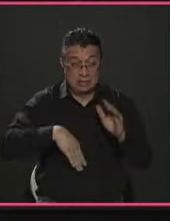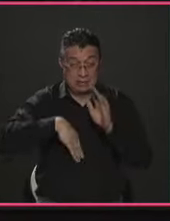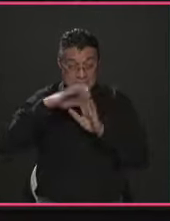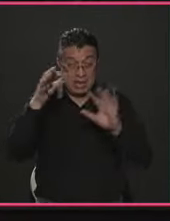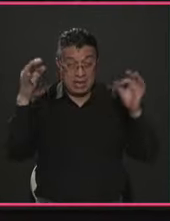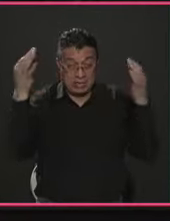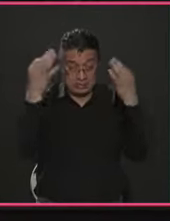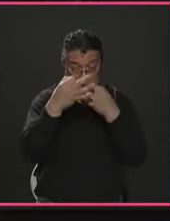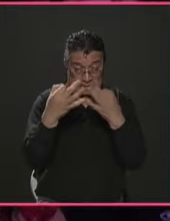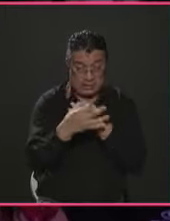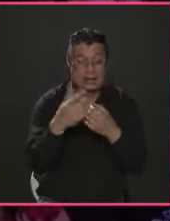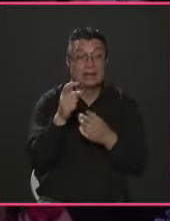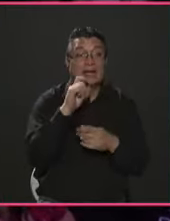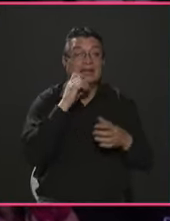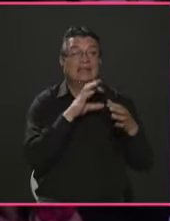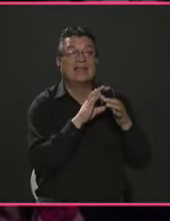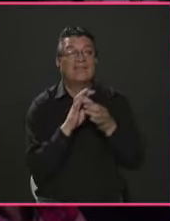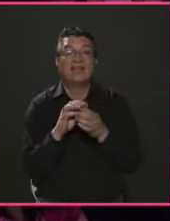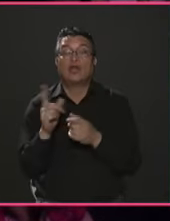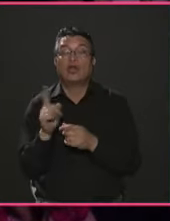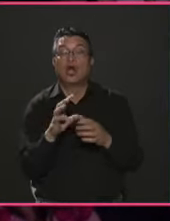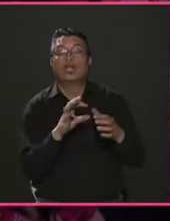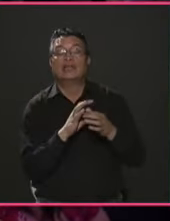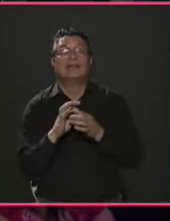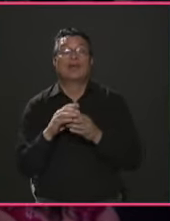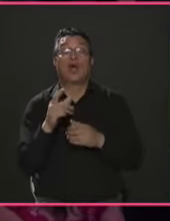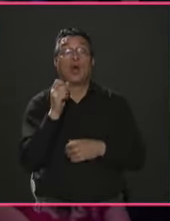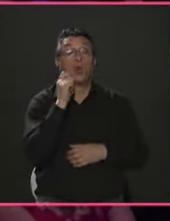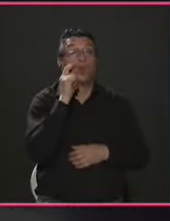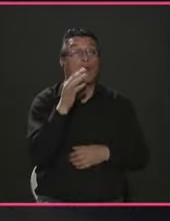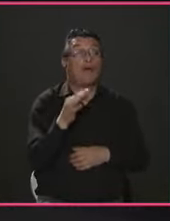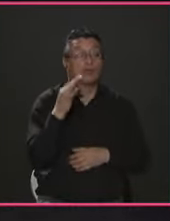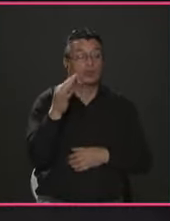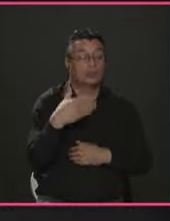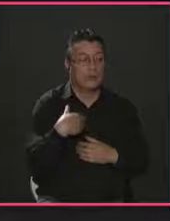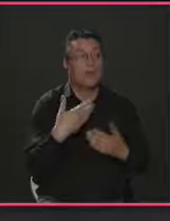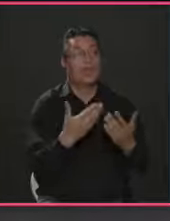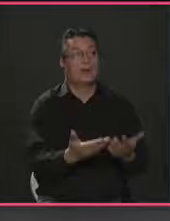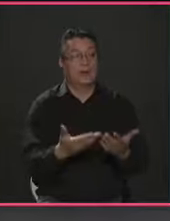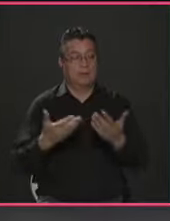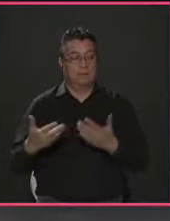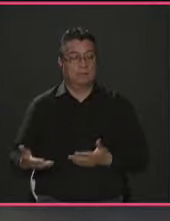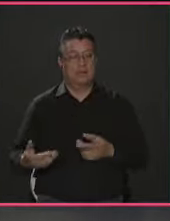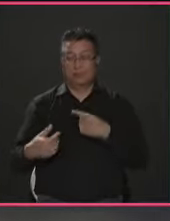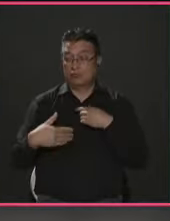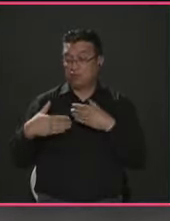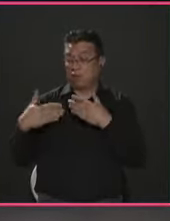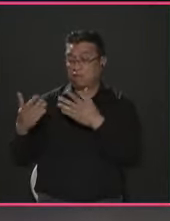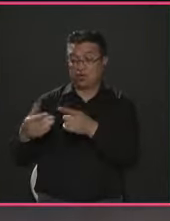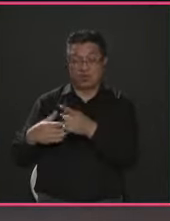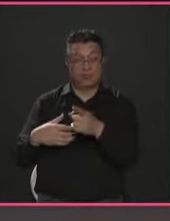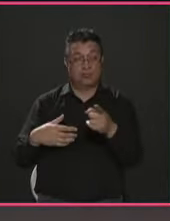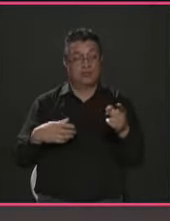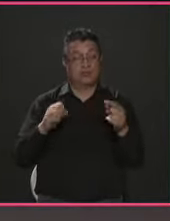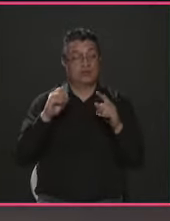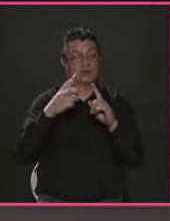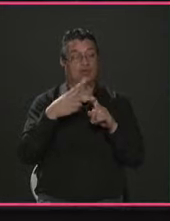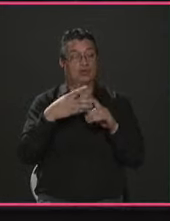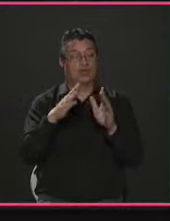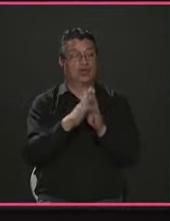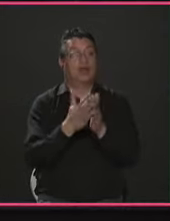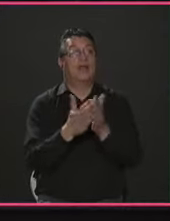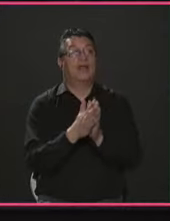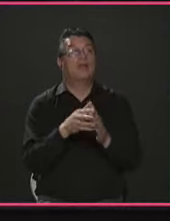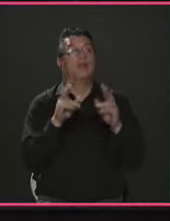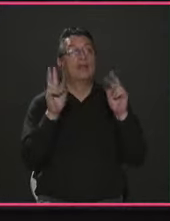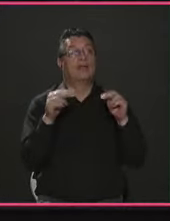de esto de qué es lo que significa esto y lo que no significa esto Cuál es el futuro lo dejo invitado que está por aquí afuera aparece en algún lado mi segundo libro justamente que